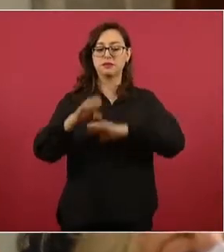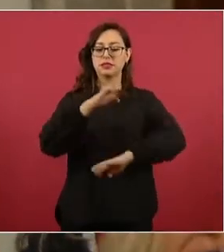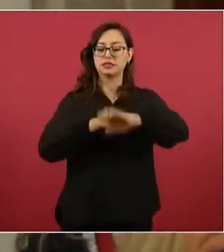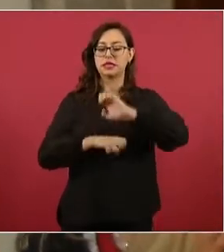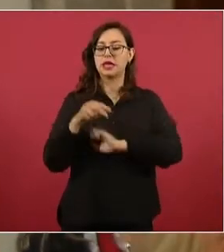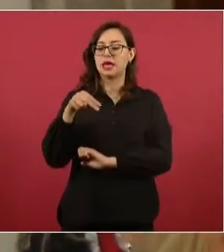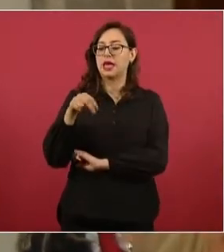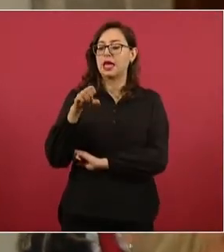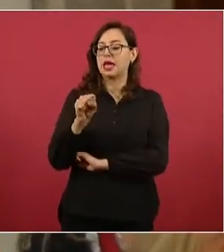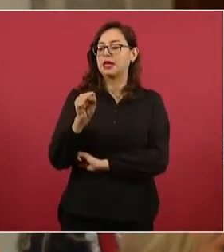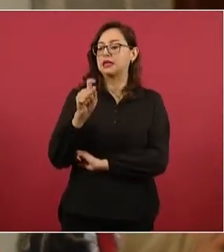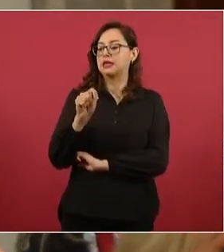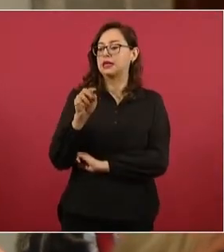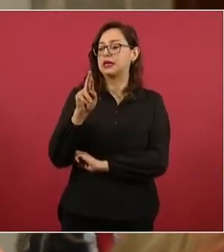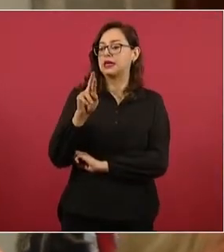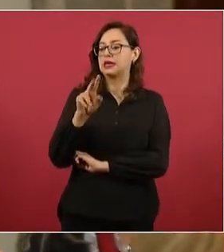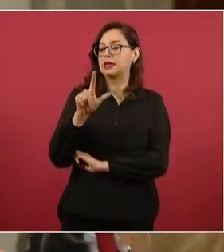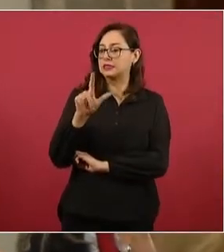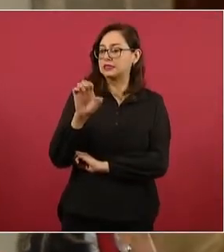estaba